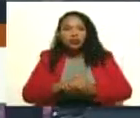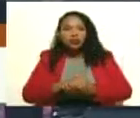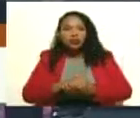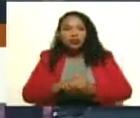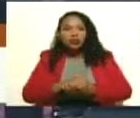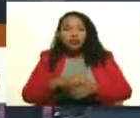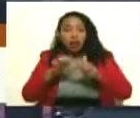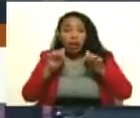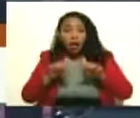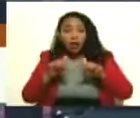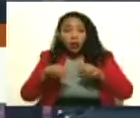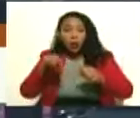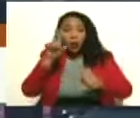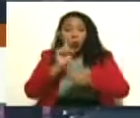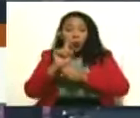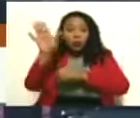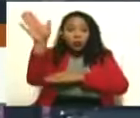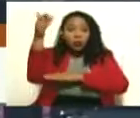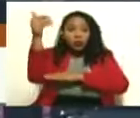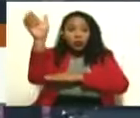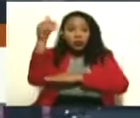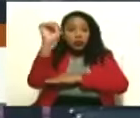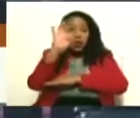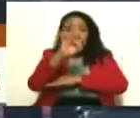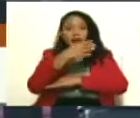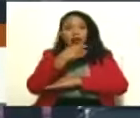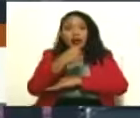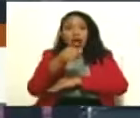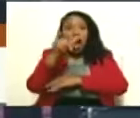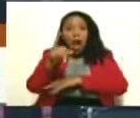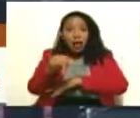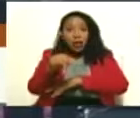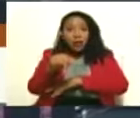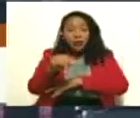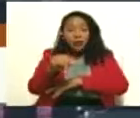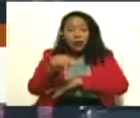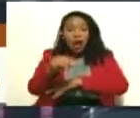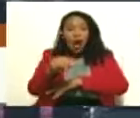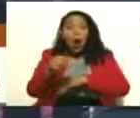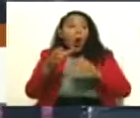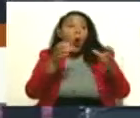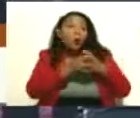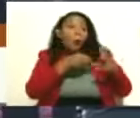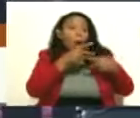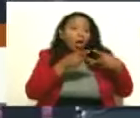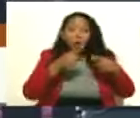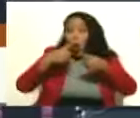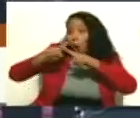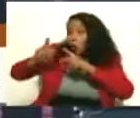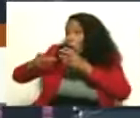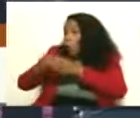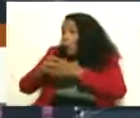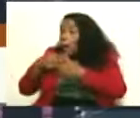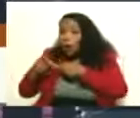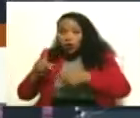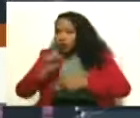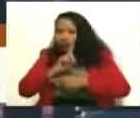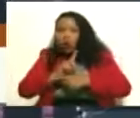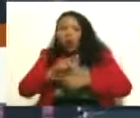esta es la única bandera que va a haber. Aquí no va a haber bandera de ningún partido, sino la bandera